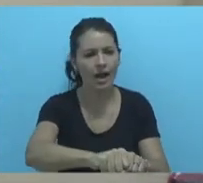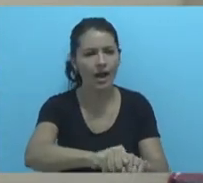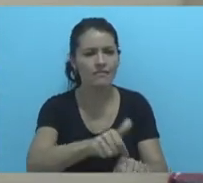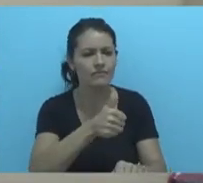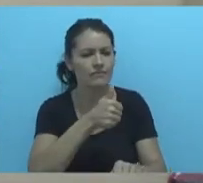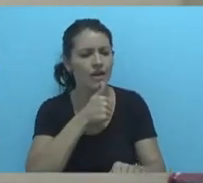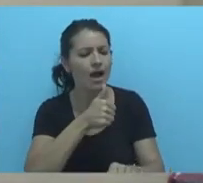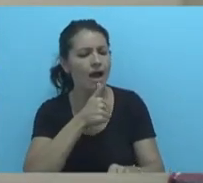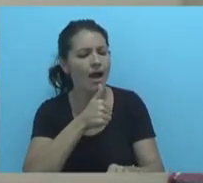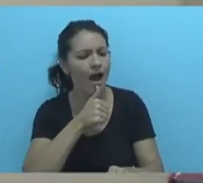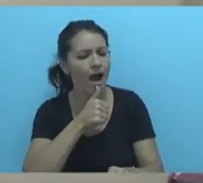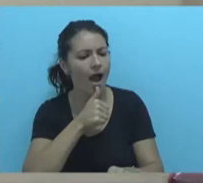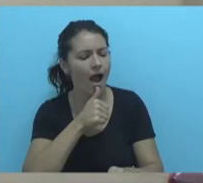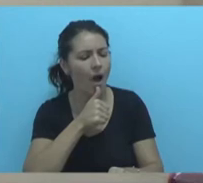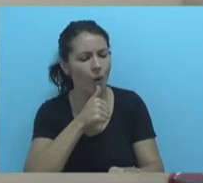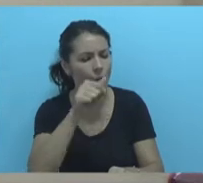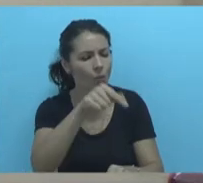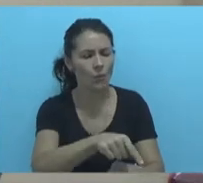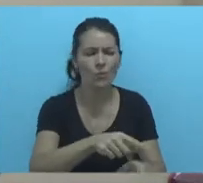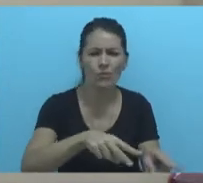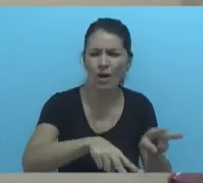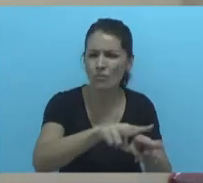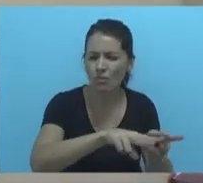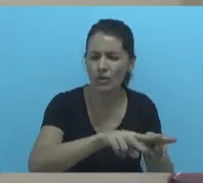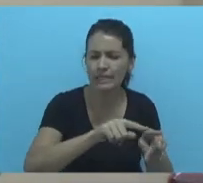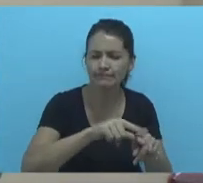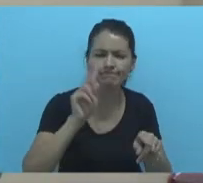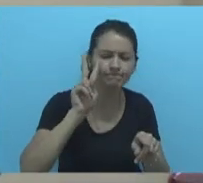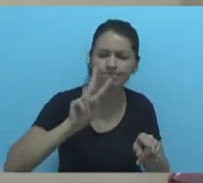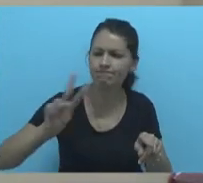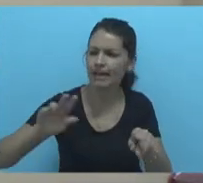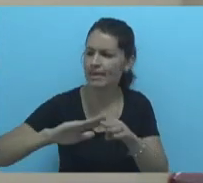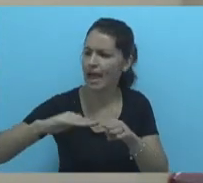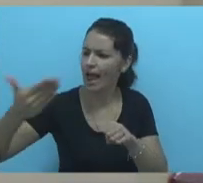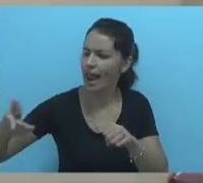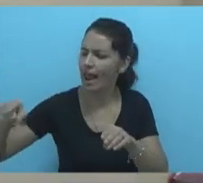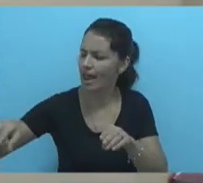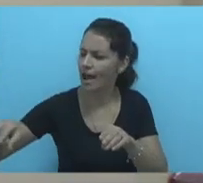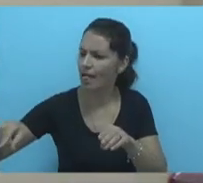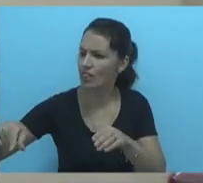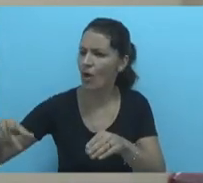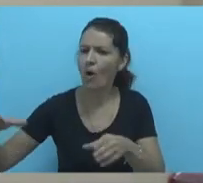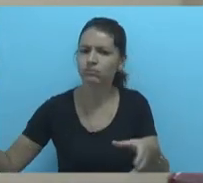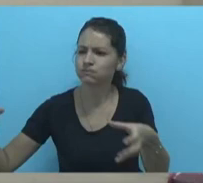yo decía, ¿por qué yo no puedo tener ese mismo derecho que tienen los que están ahí adentro?